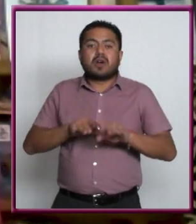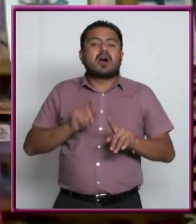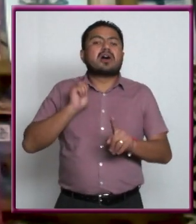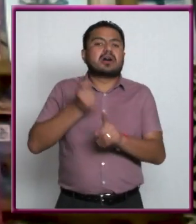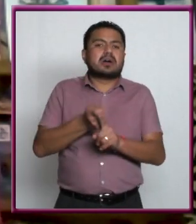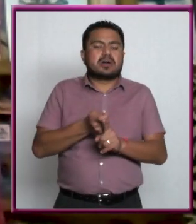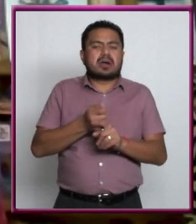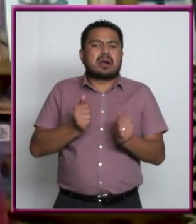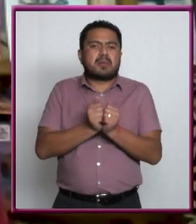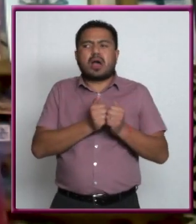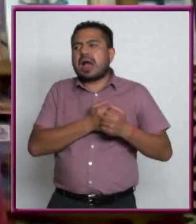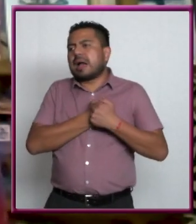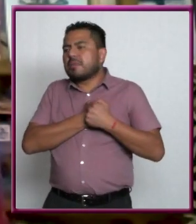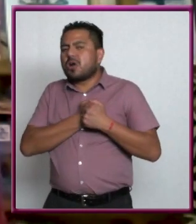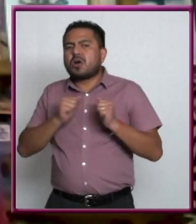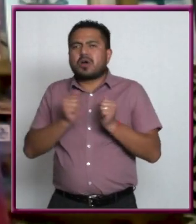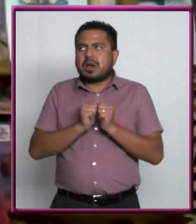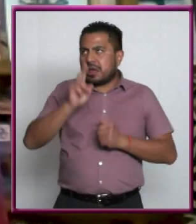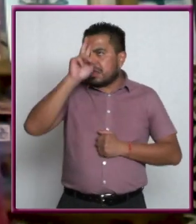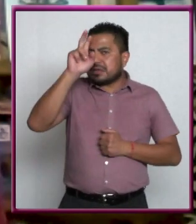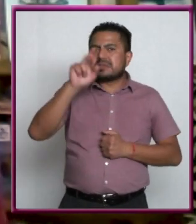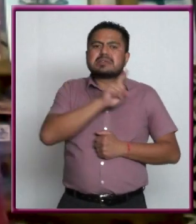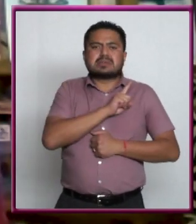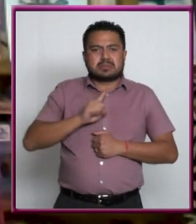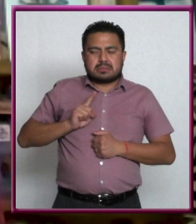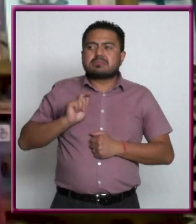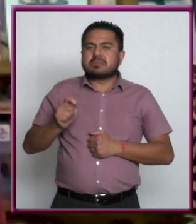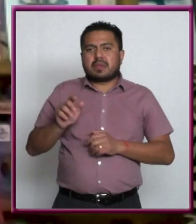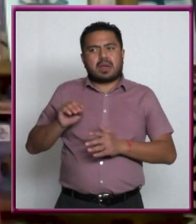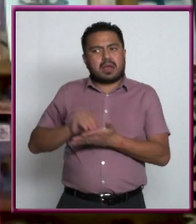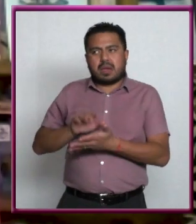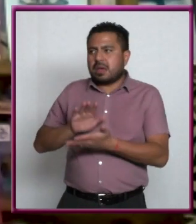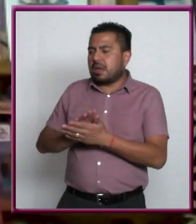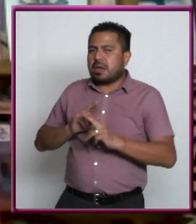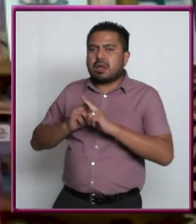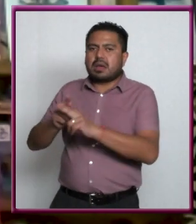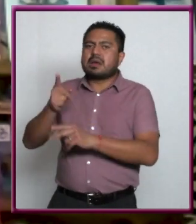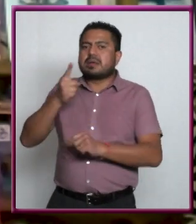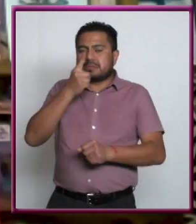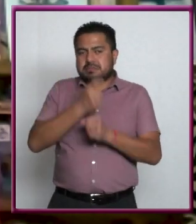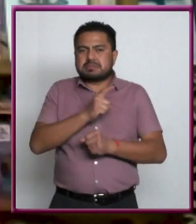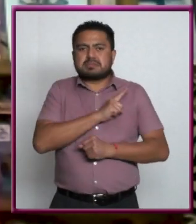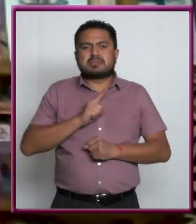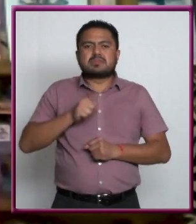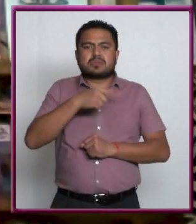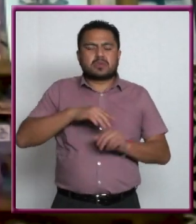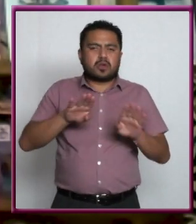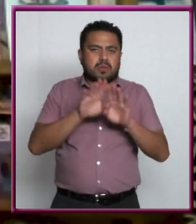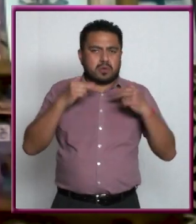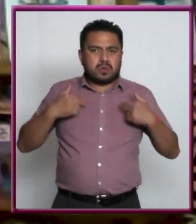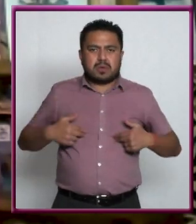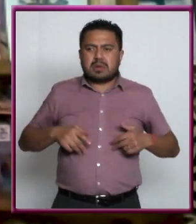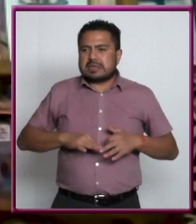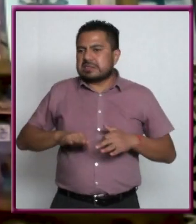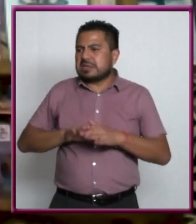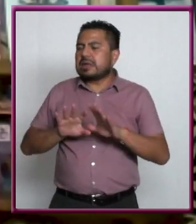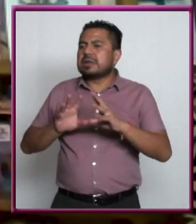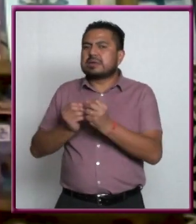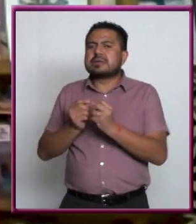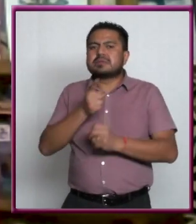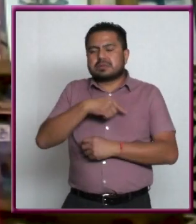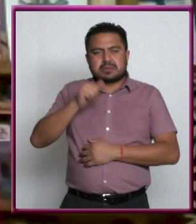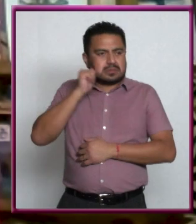un contenido por amor o por deseo que debería de quedarse ahí. Entonces yo creo que lo primero que tendríamos que hacer como humanidad